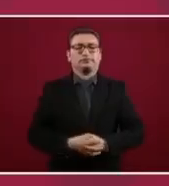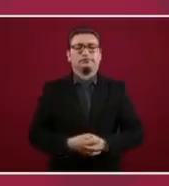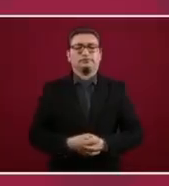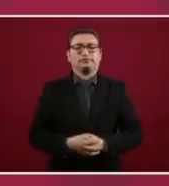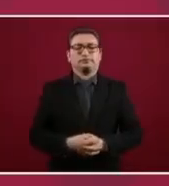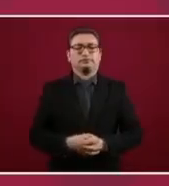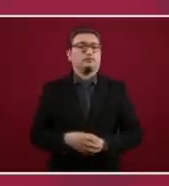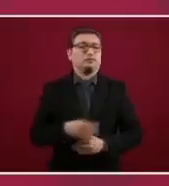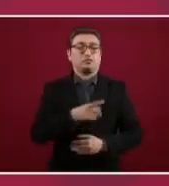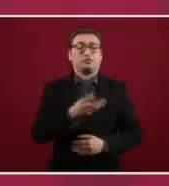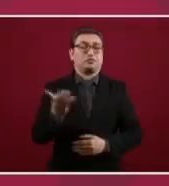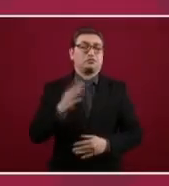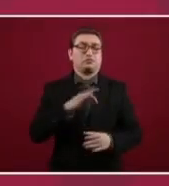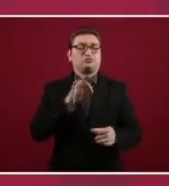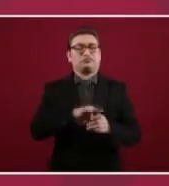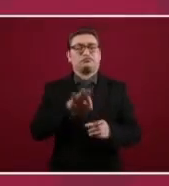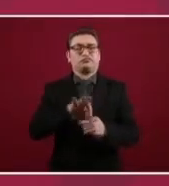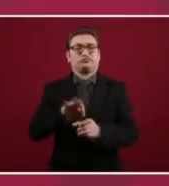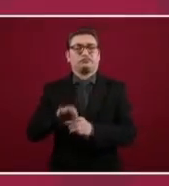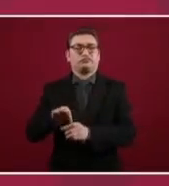y con el voto